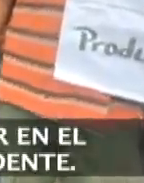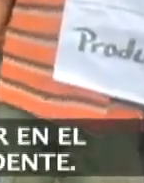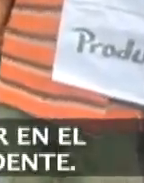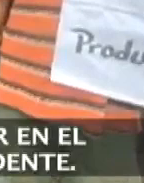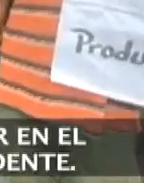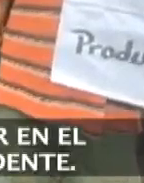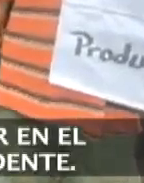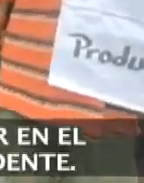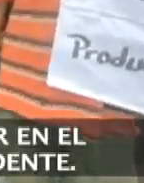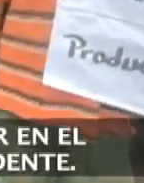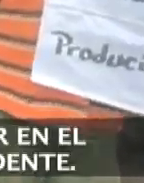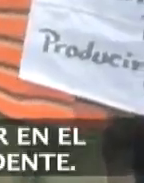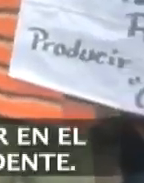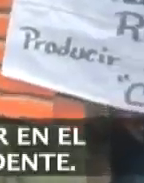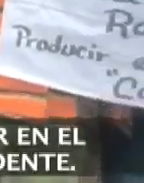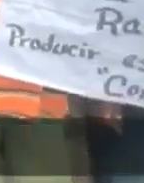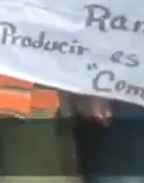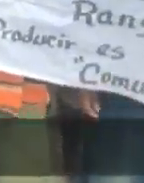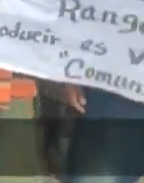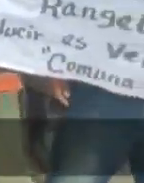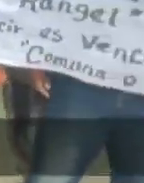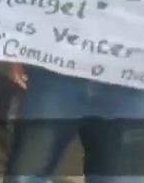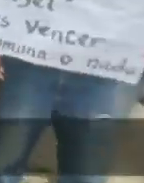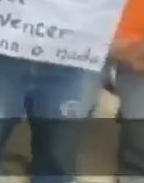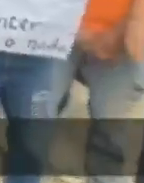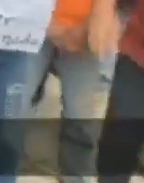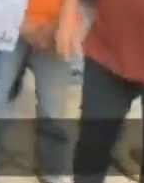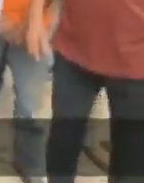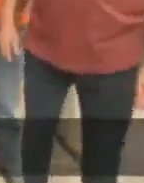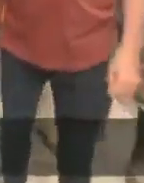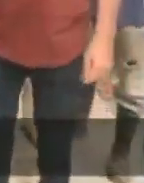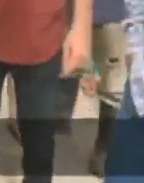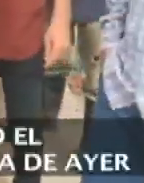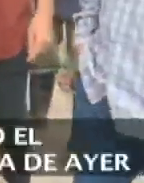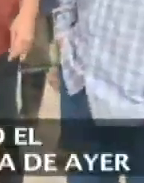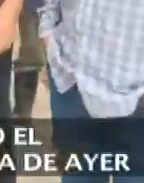Muchas gracias, presidente. Mi comandante Castro Soteldo,